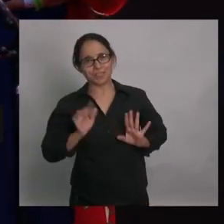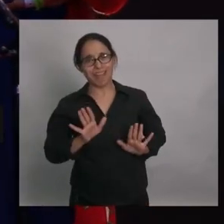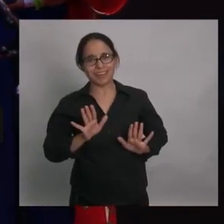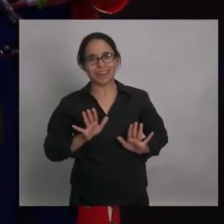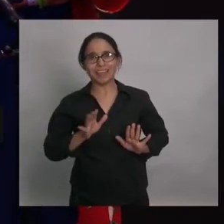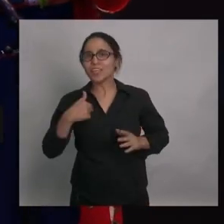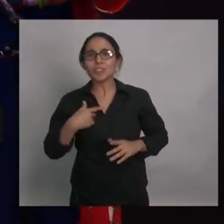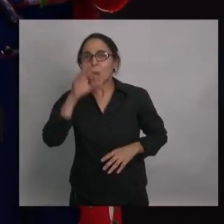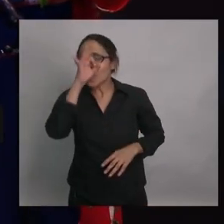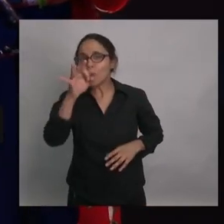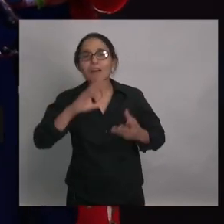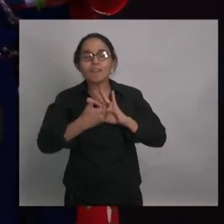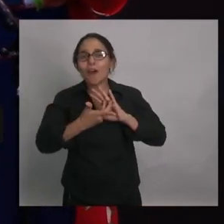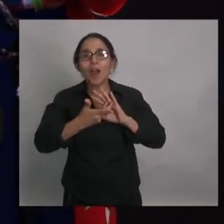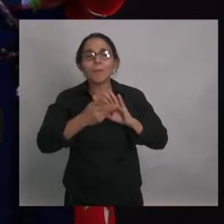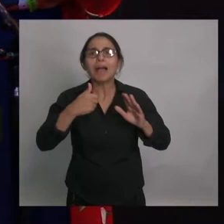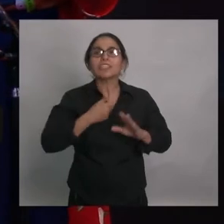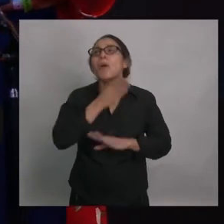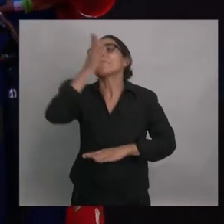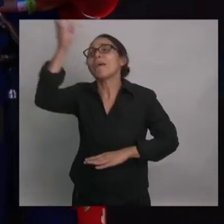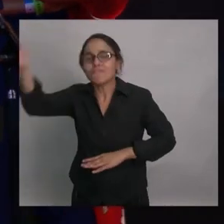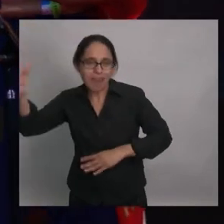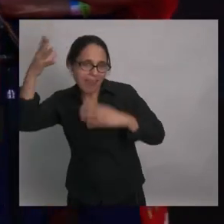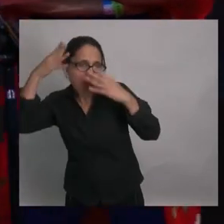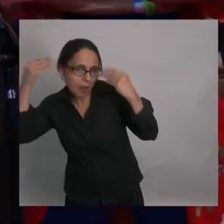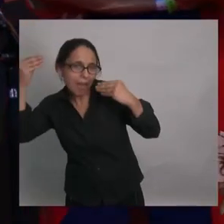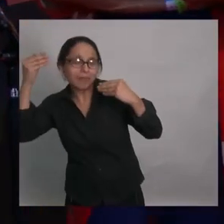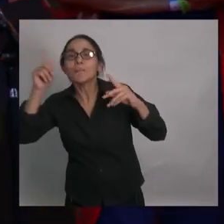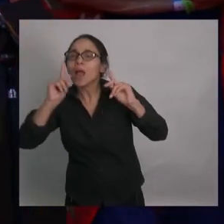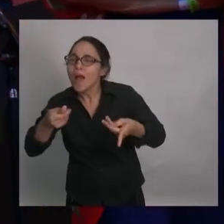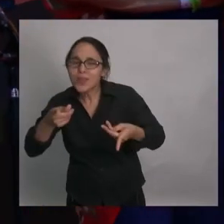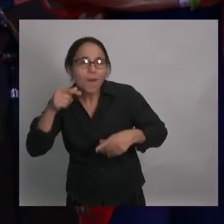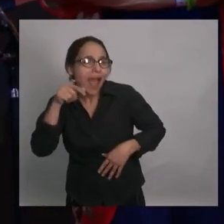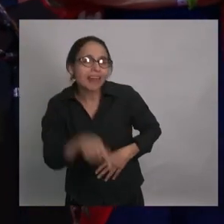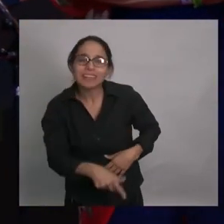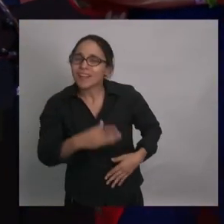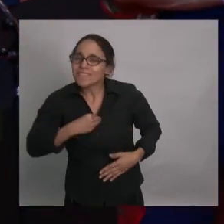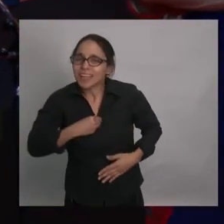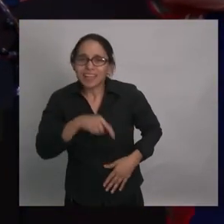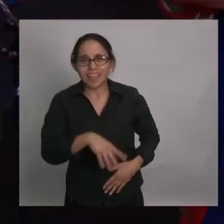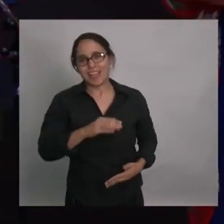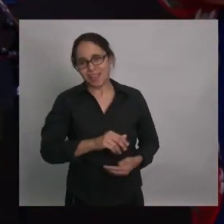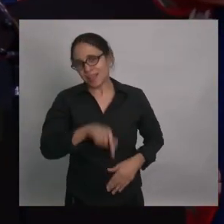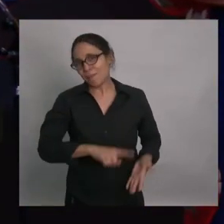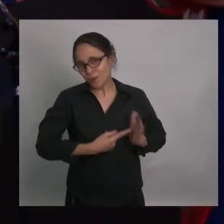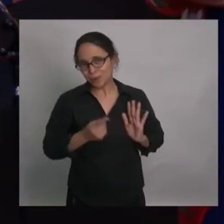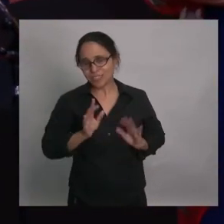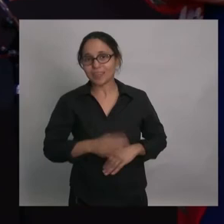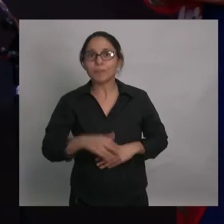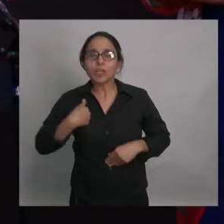buenos aires no importa hace cuántos años me fui quiero decir que este evento lo que yo he visto hoy en las